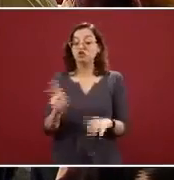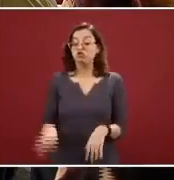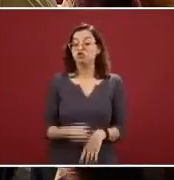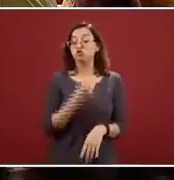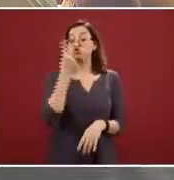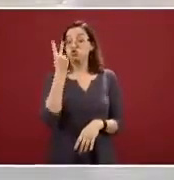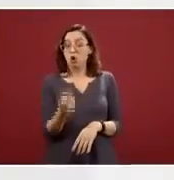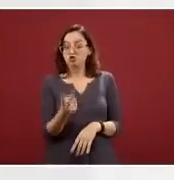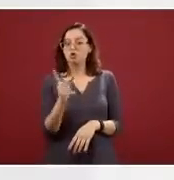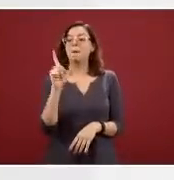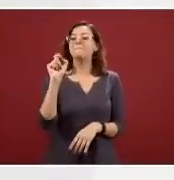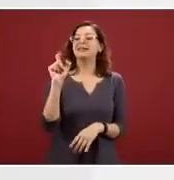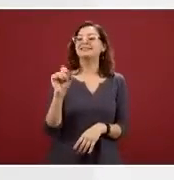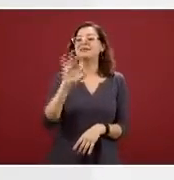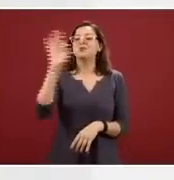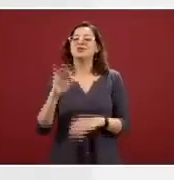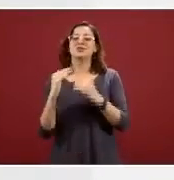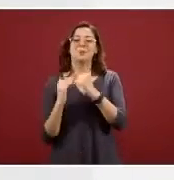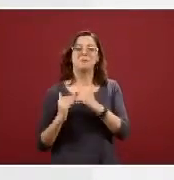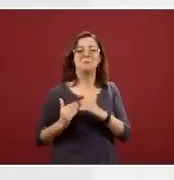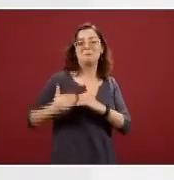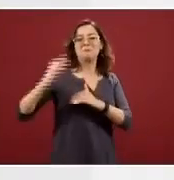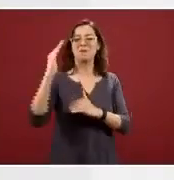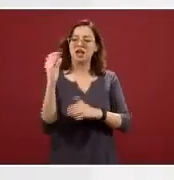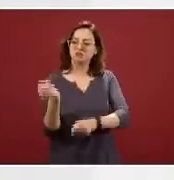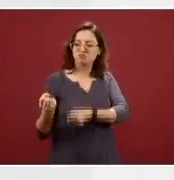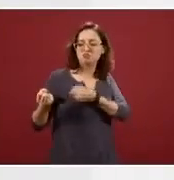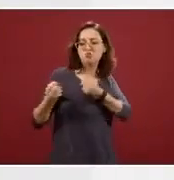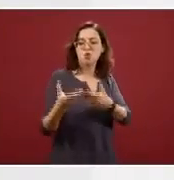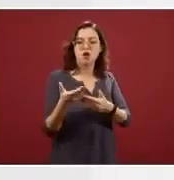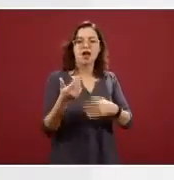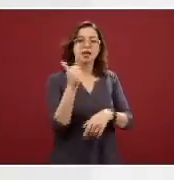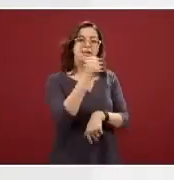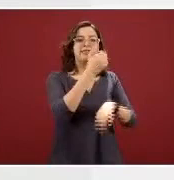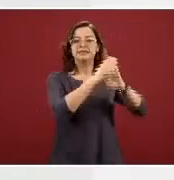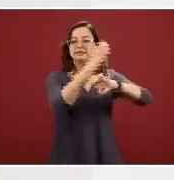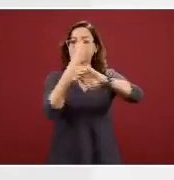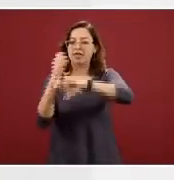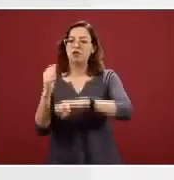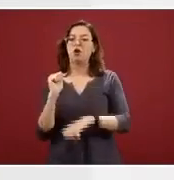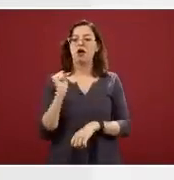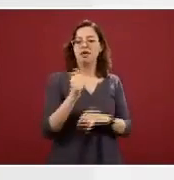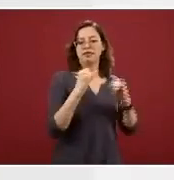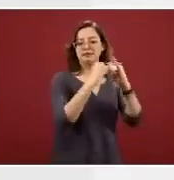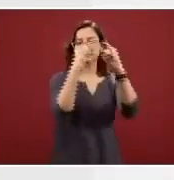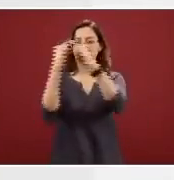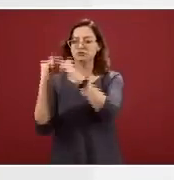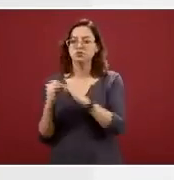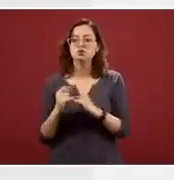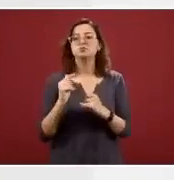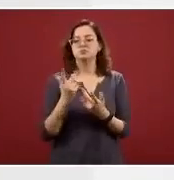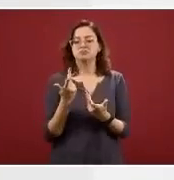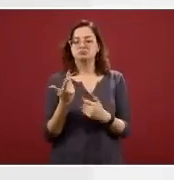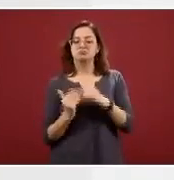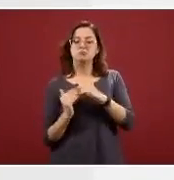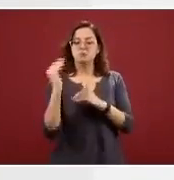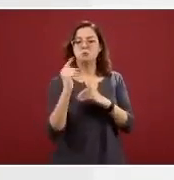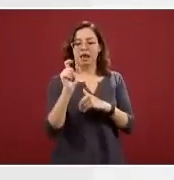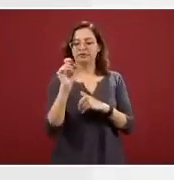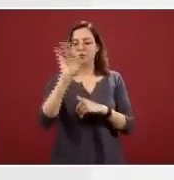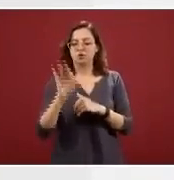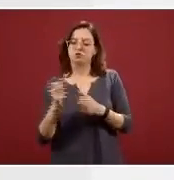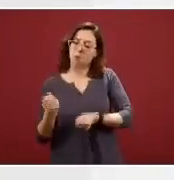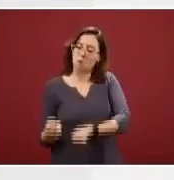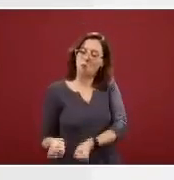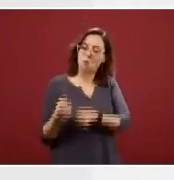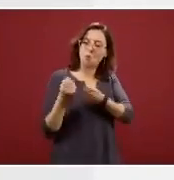distribuir 20% de la necesidad de cada estado o de cada institución en una primera distribución. También pensamos, para que tengan